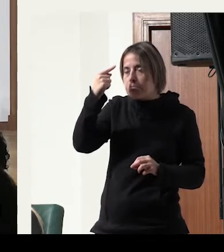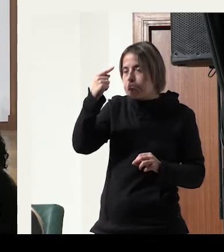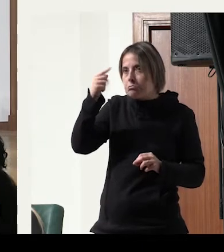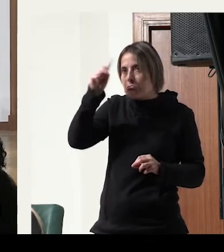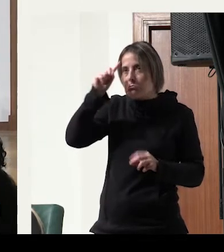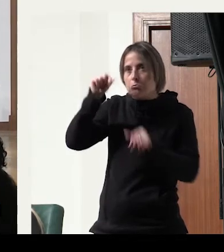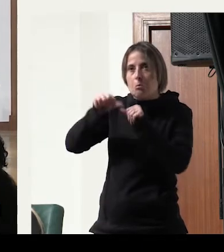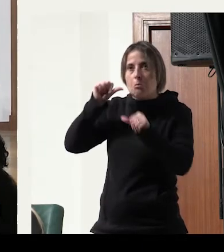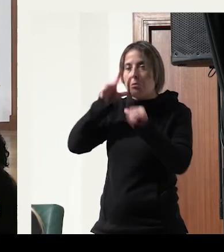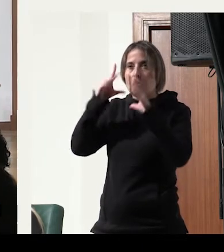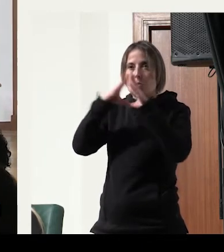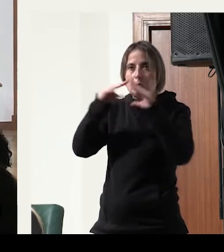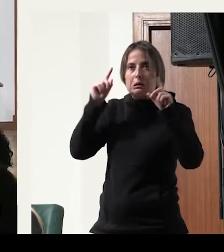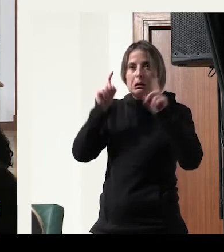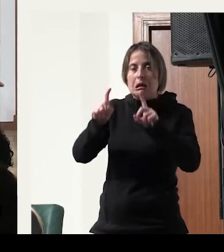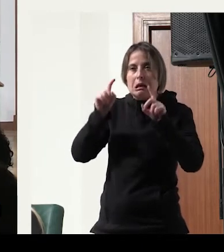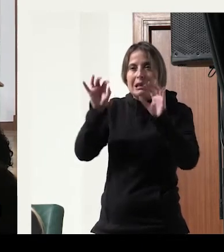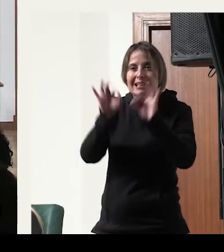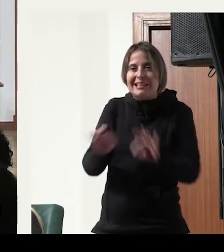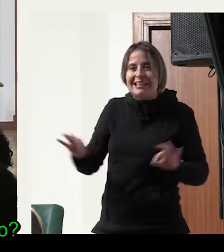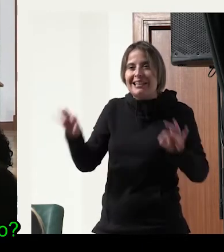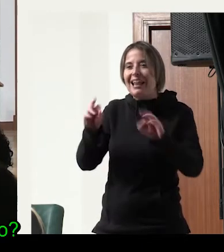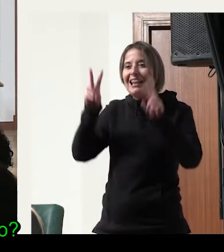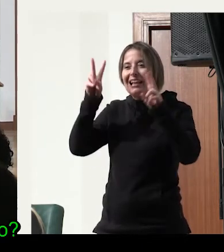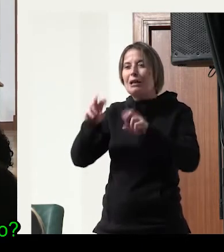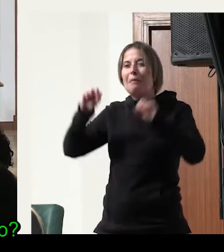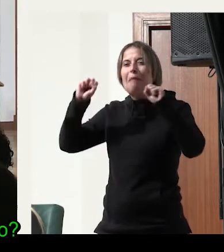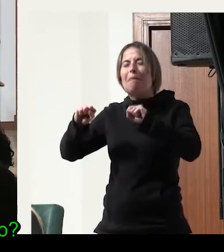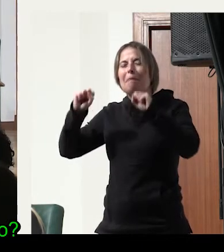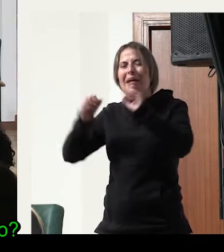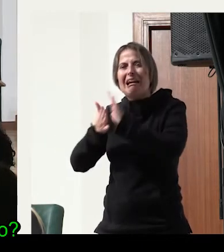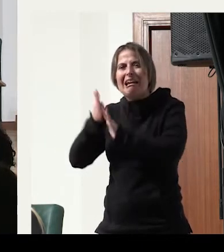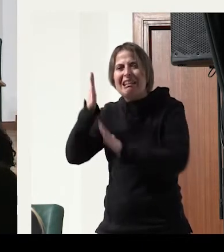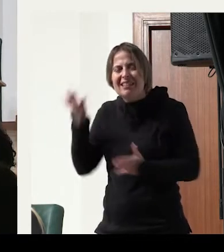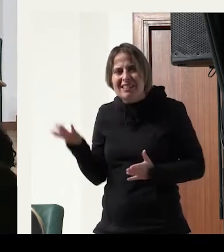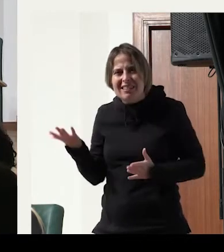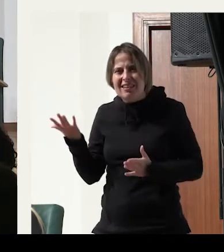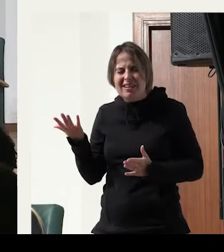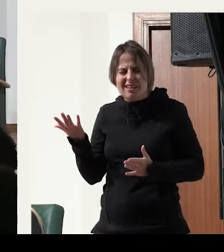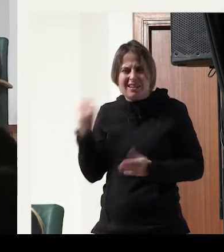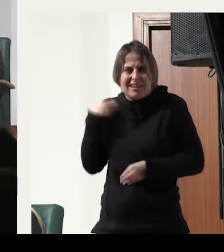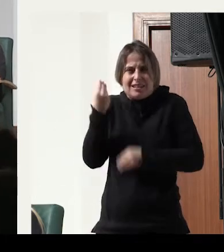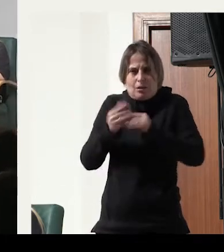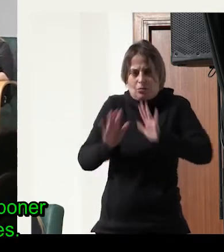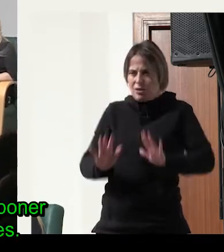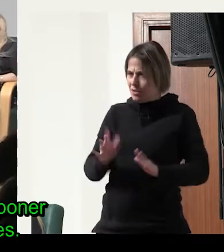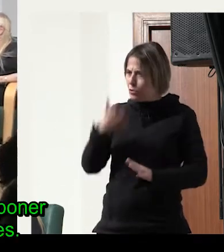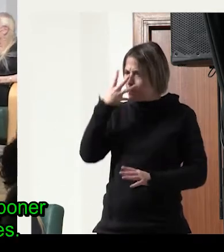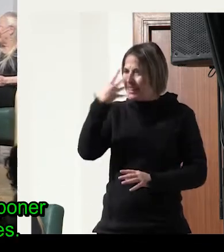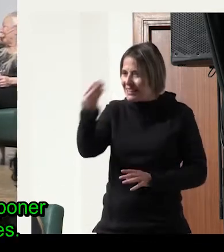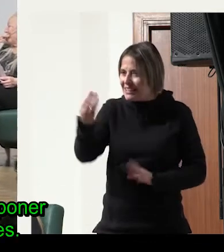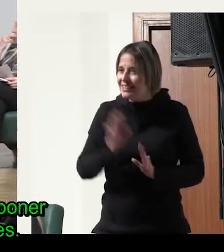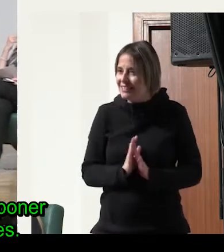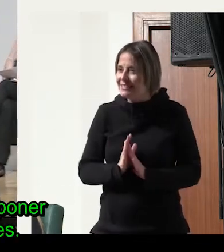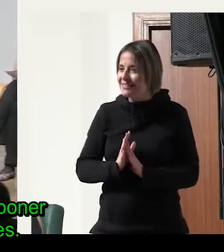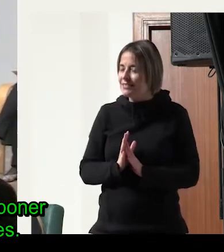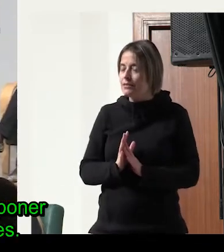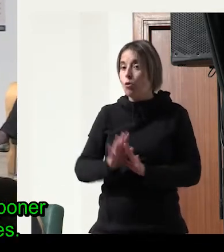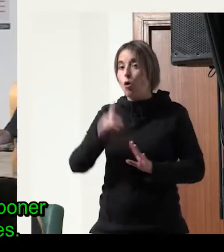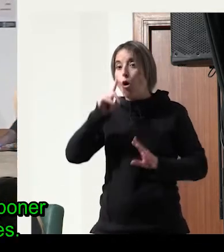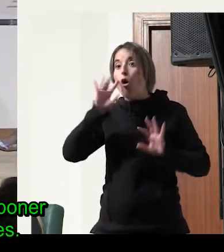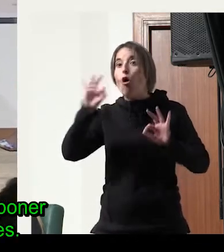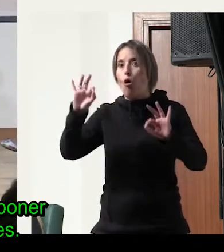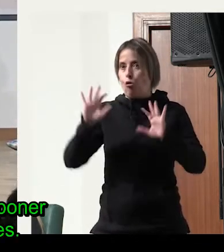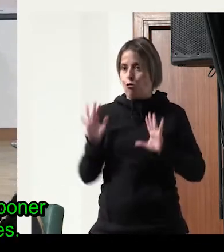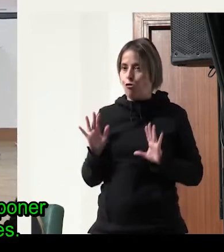luego no le van a replantear nada sobre el tema de la vejez. A ver, ¿qué estamos haciendo? ¿Entendéis lo que digo? Sí, sí. Entonces, sí. Ojo, porque de repente ahora nos